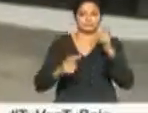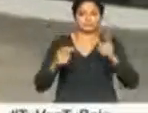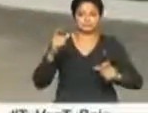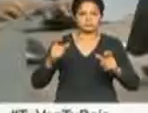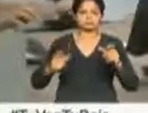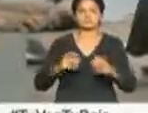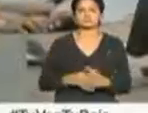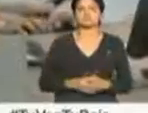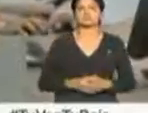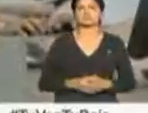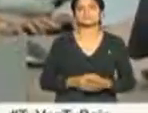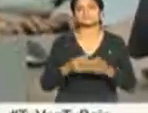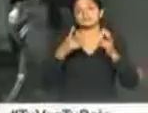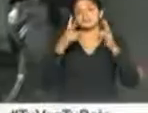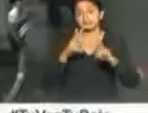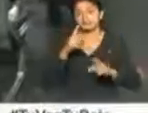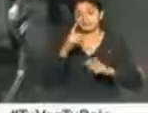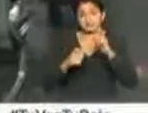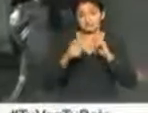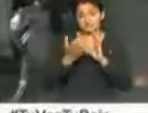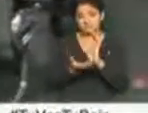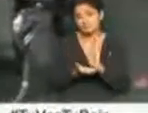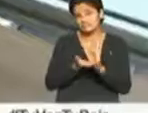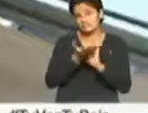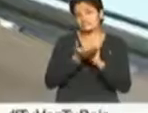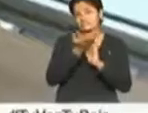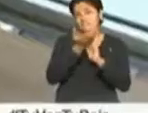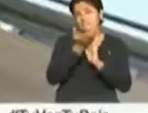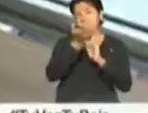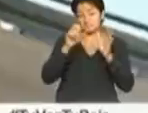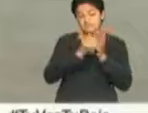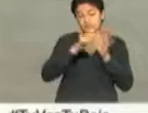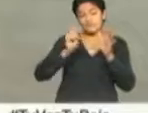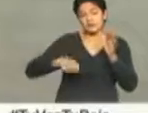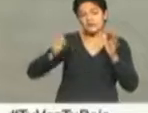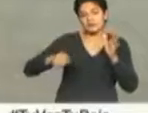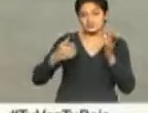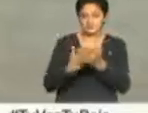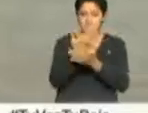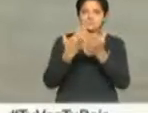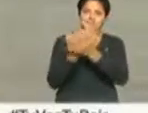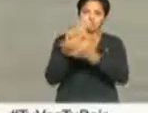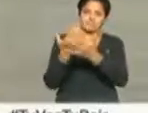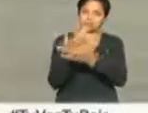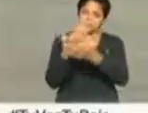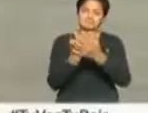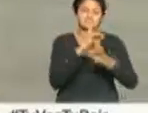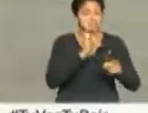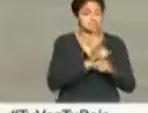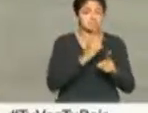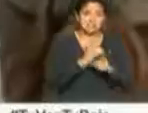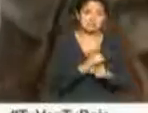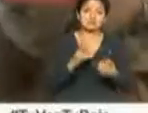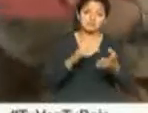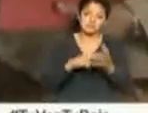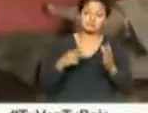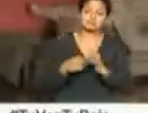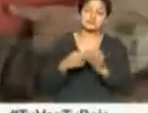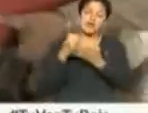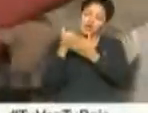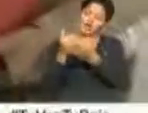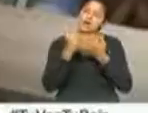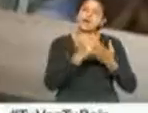un aumento del número de jueces por habitante realmente a